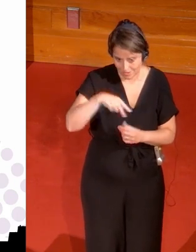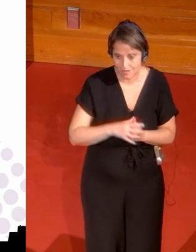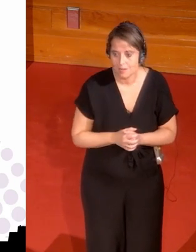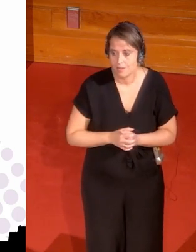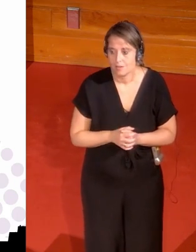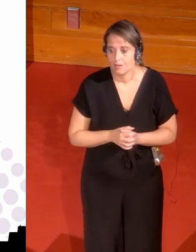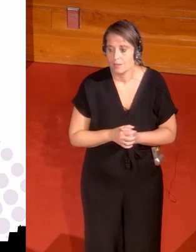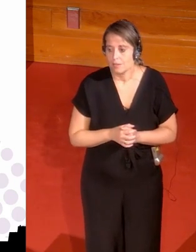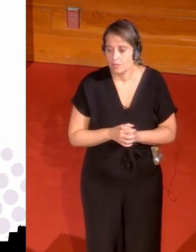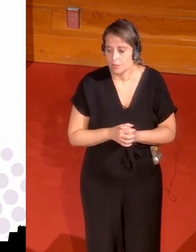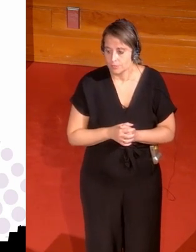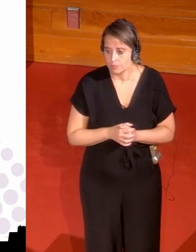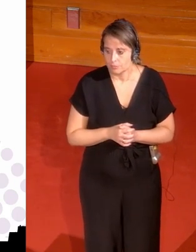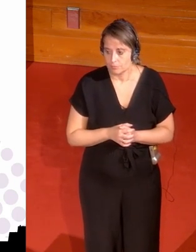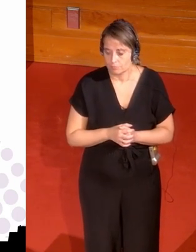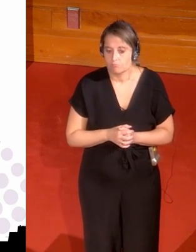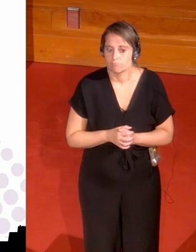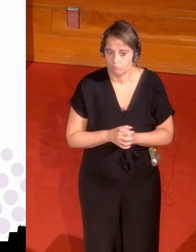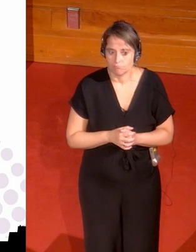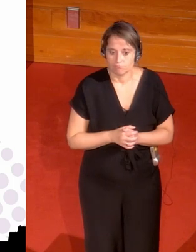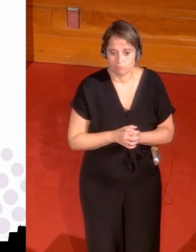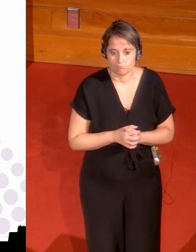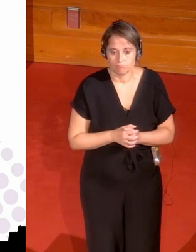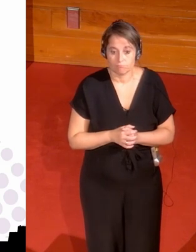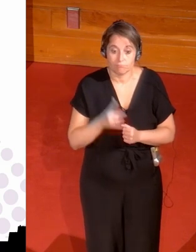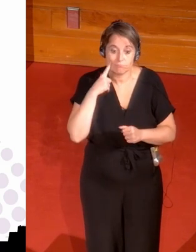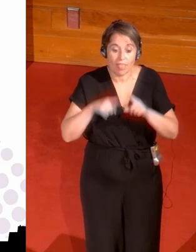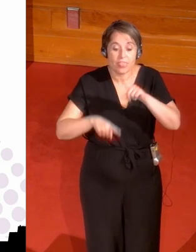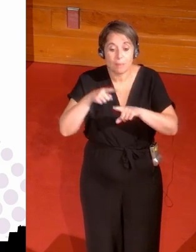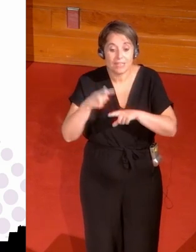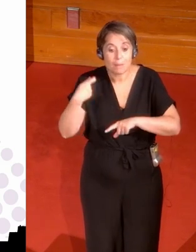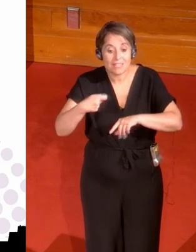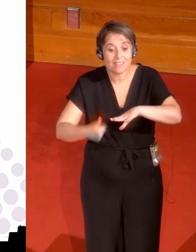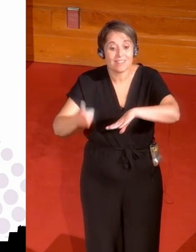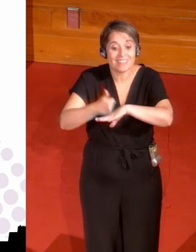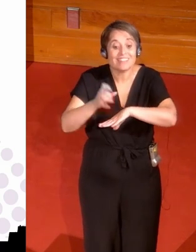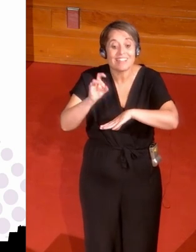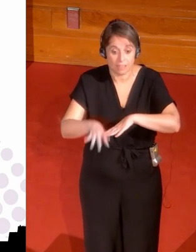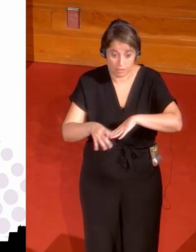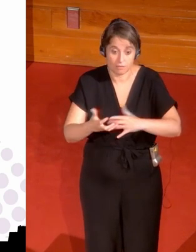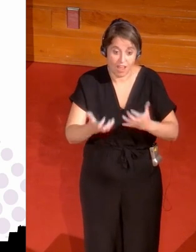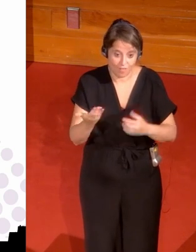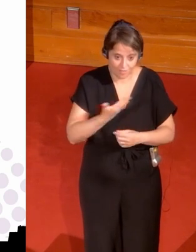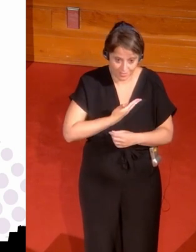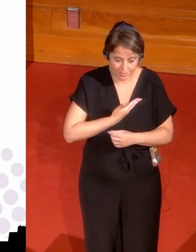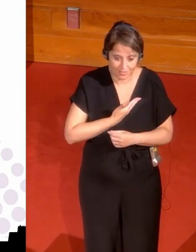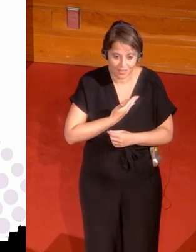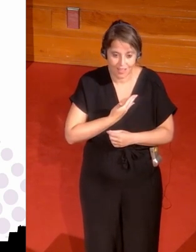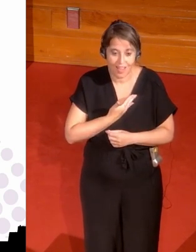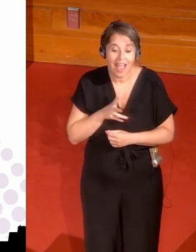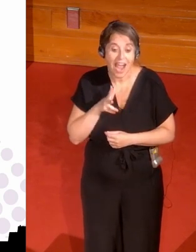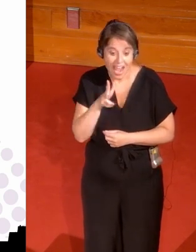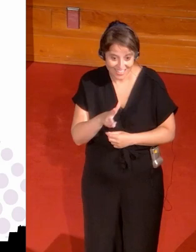eh ahí nos afecta quien gane de camala Harris camala eh No